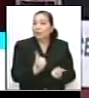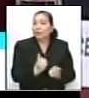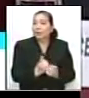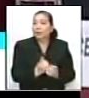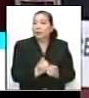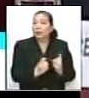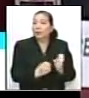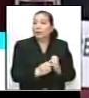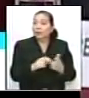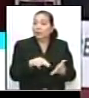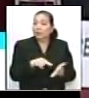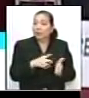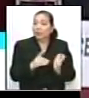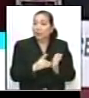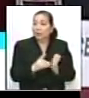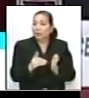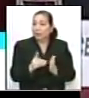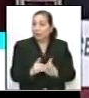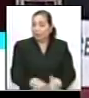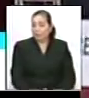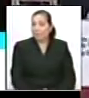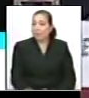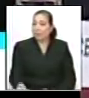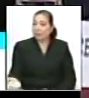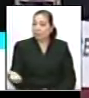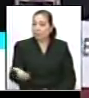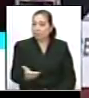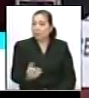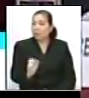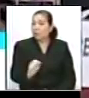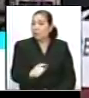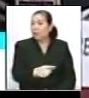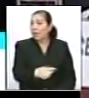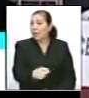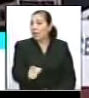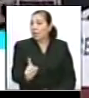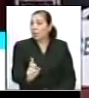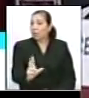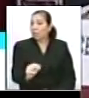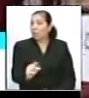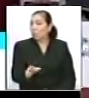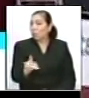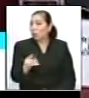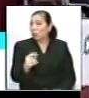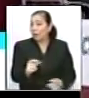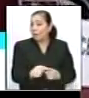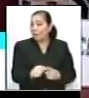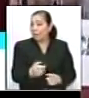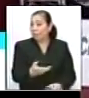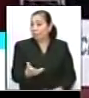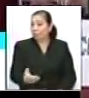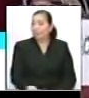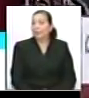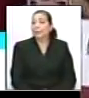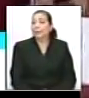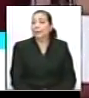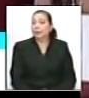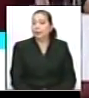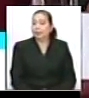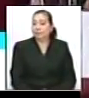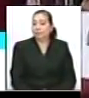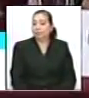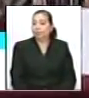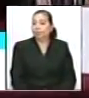en la etapa de dictamen. Señores congresistas, si alguno desea hacer el uso de la palabra respecto al